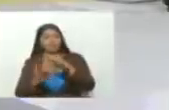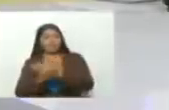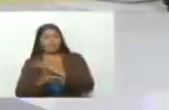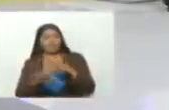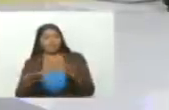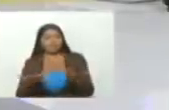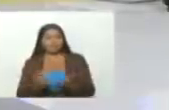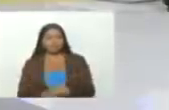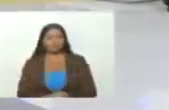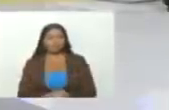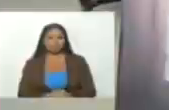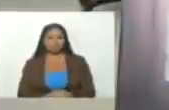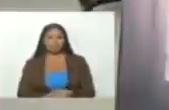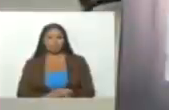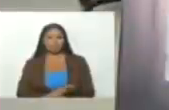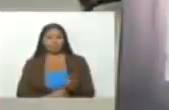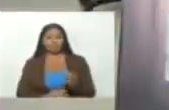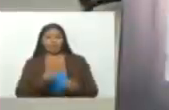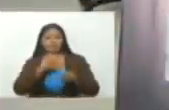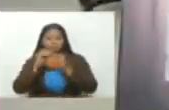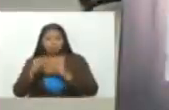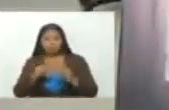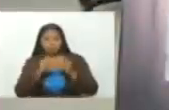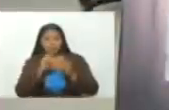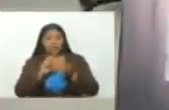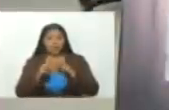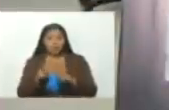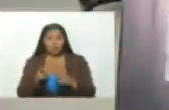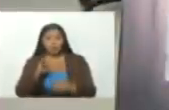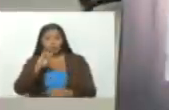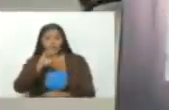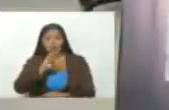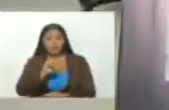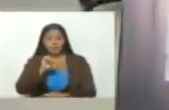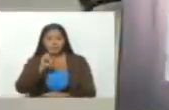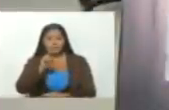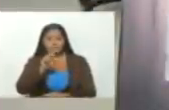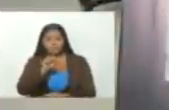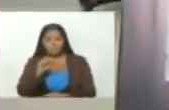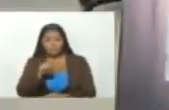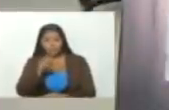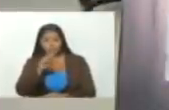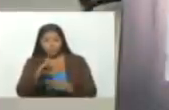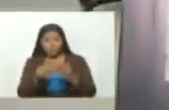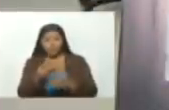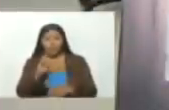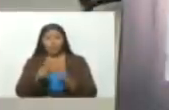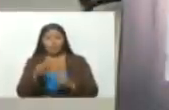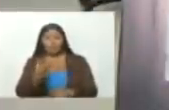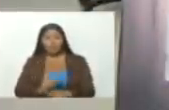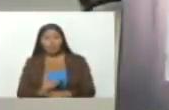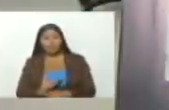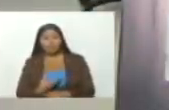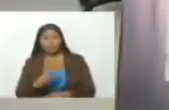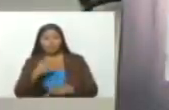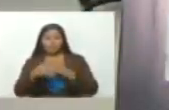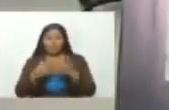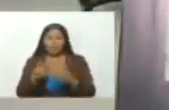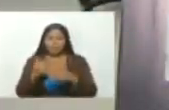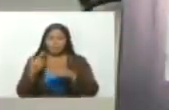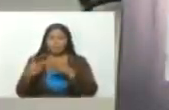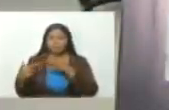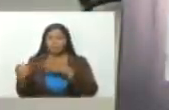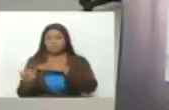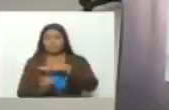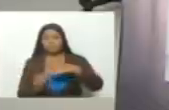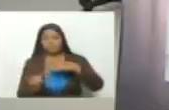de regular algunos impuestos que vienen pechando en las alcaldías y otras